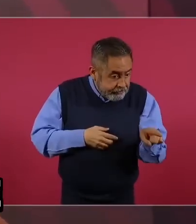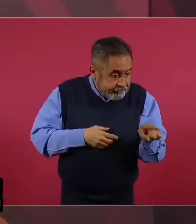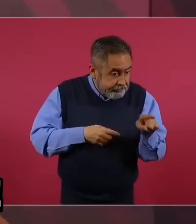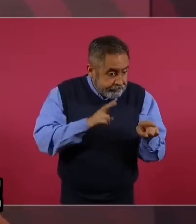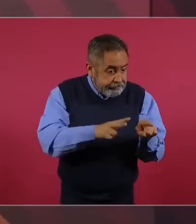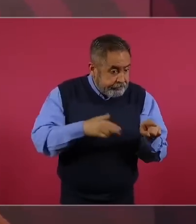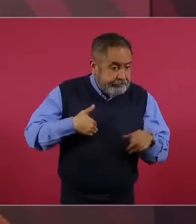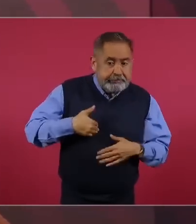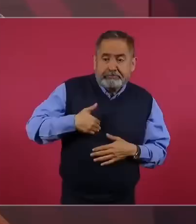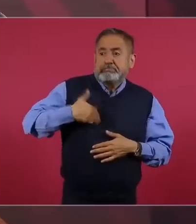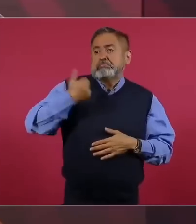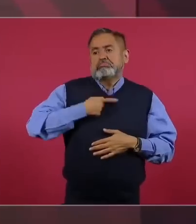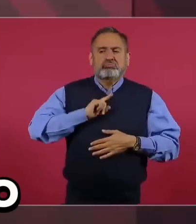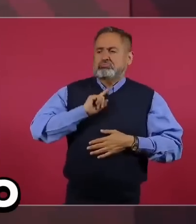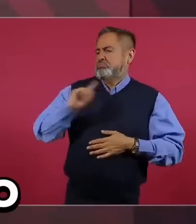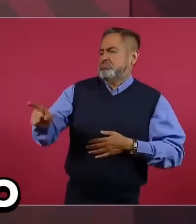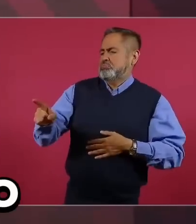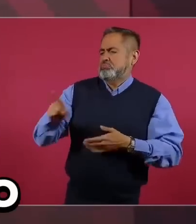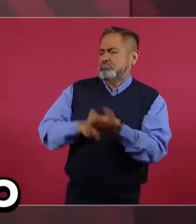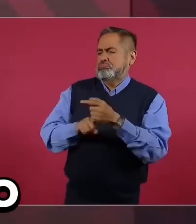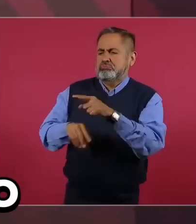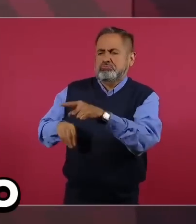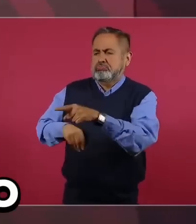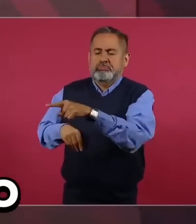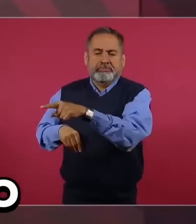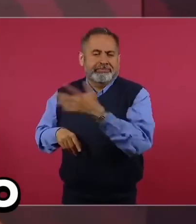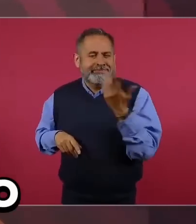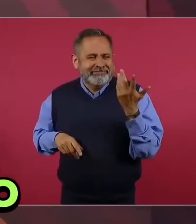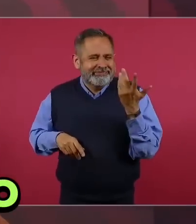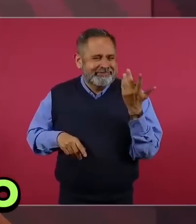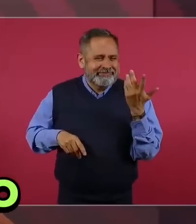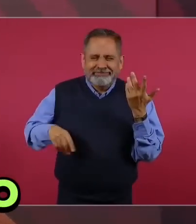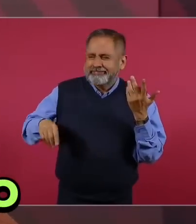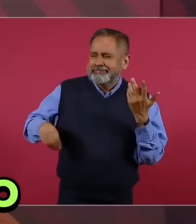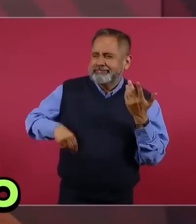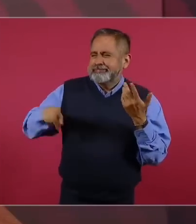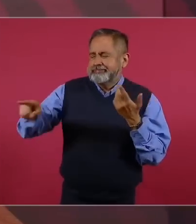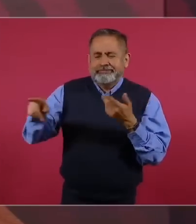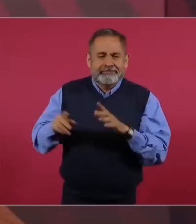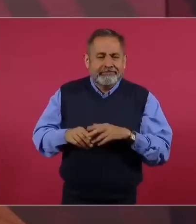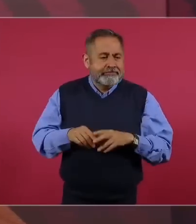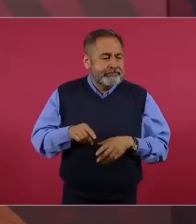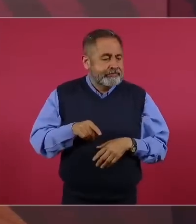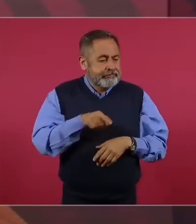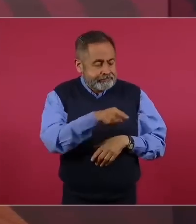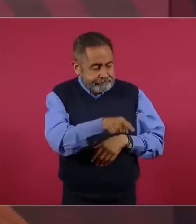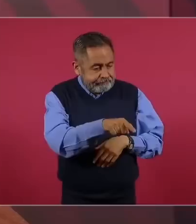al Departamento de Justicia para otorgarle asilo